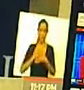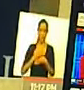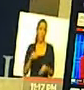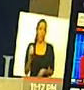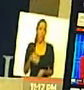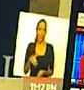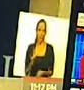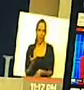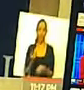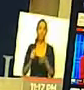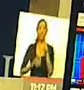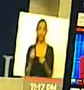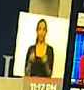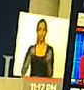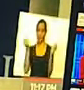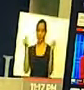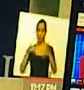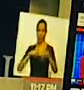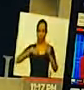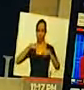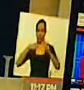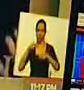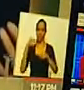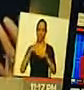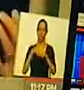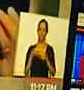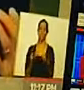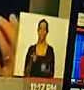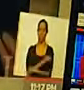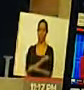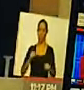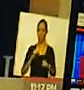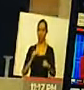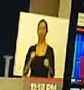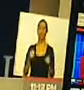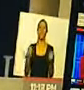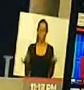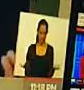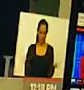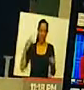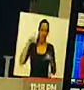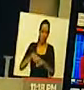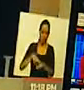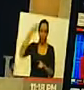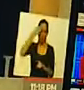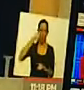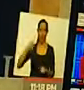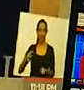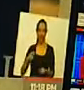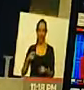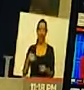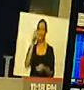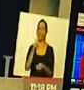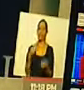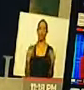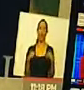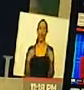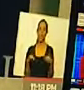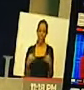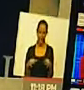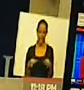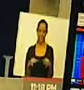de hacer negocio petrolero, tendrá un impacto al pueblo entero, al ciudadano común y corriente